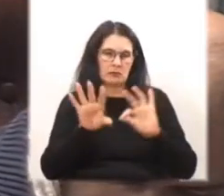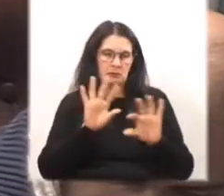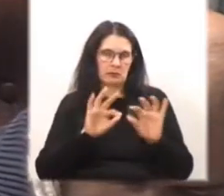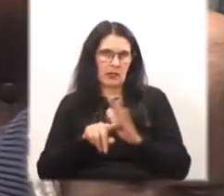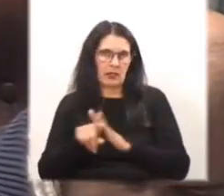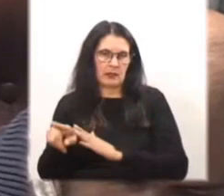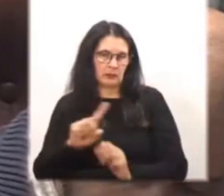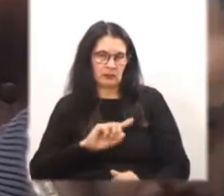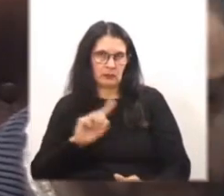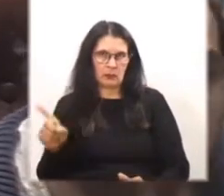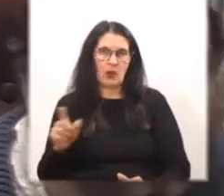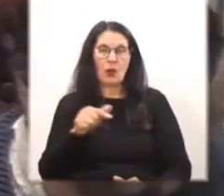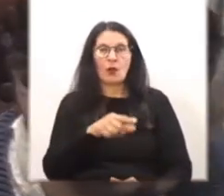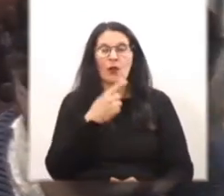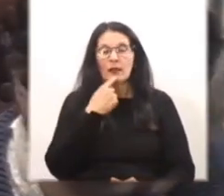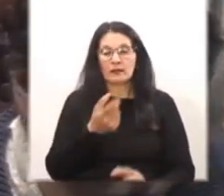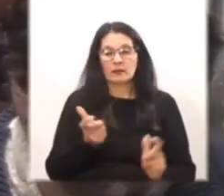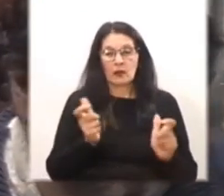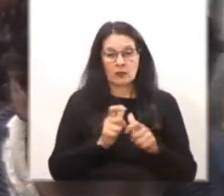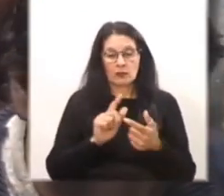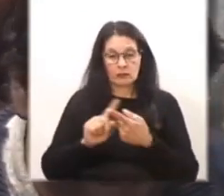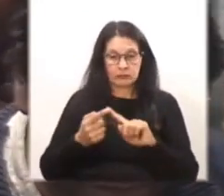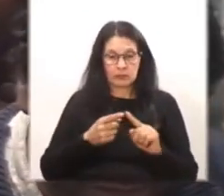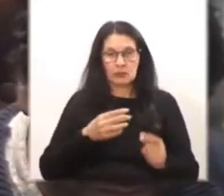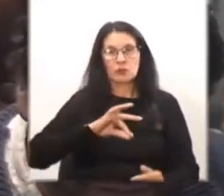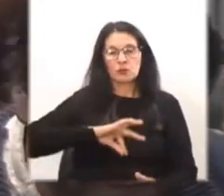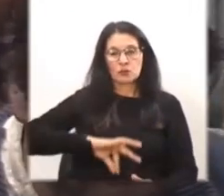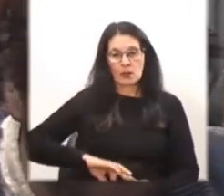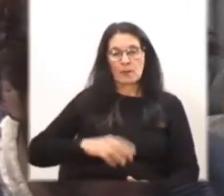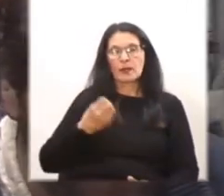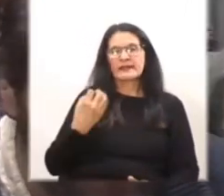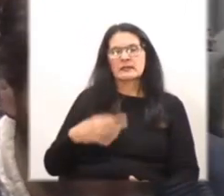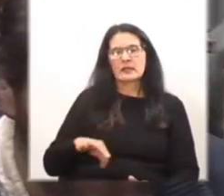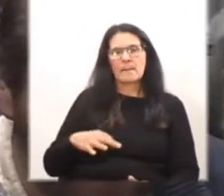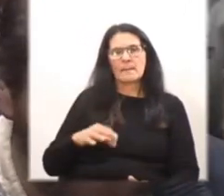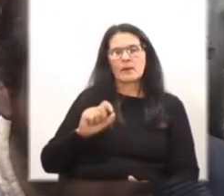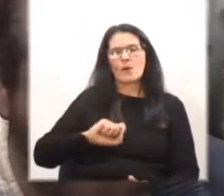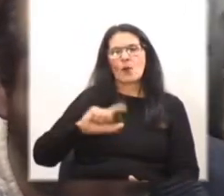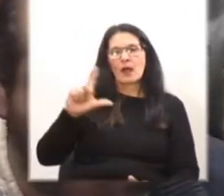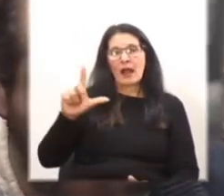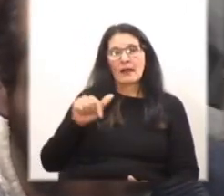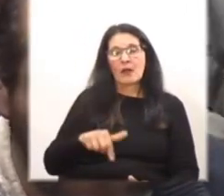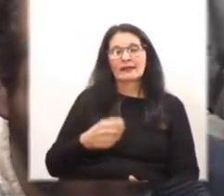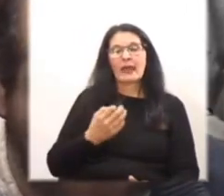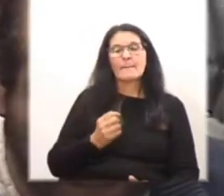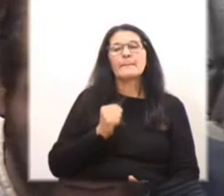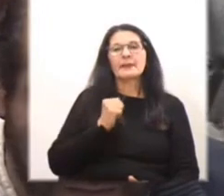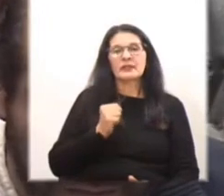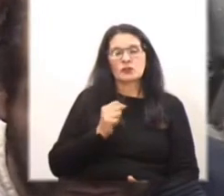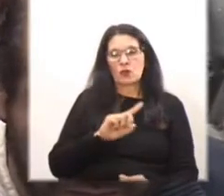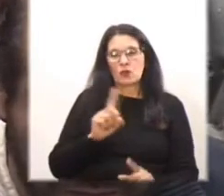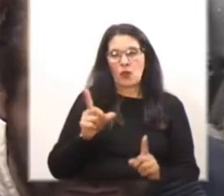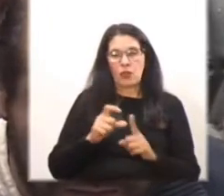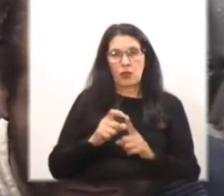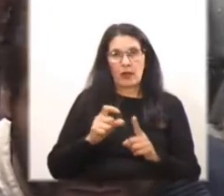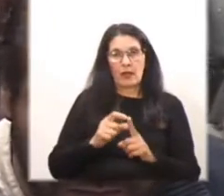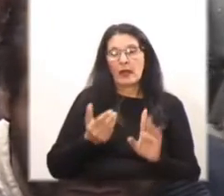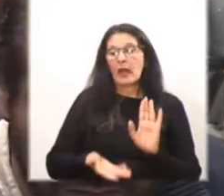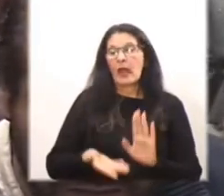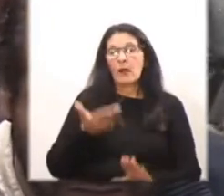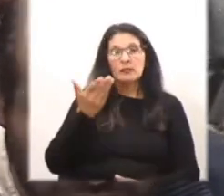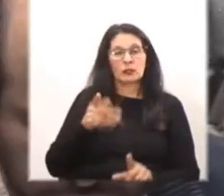de la comisión fueron los salarios, porque siempre fueron los más altos del país. Están en pesos, no en dólares. El incremento es como cualquier